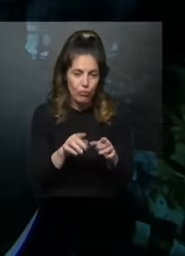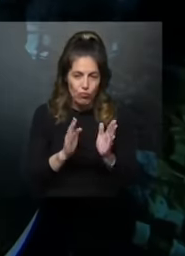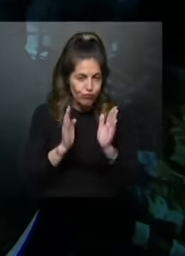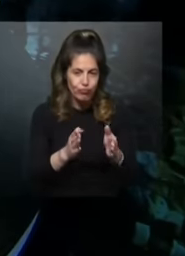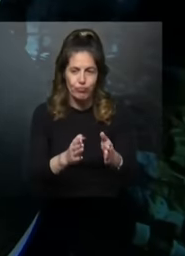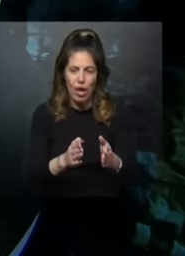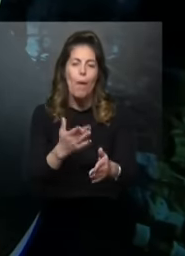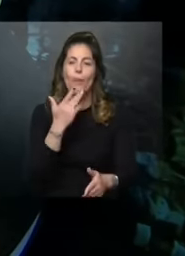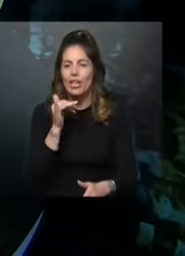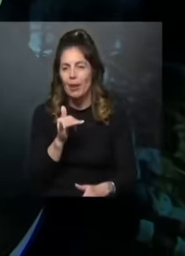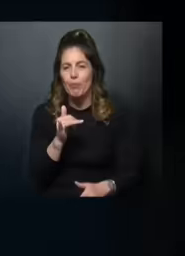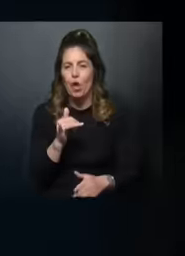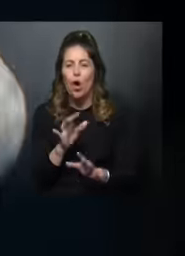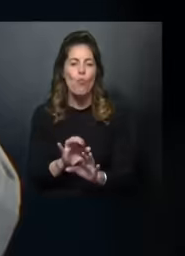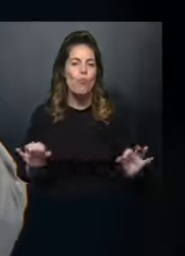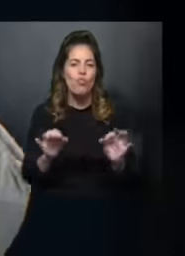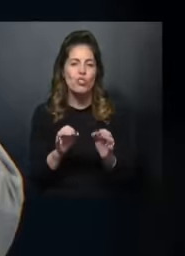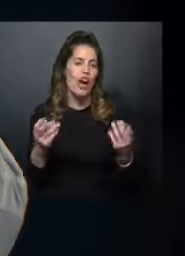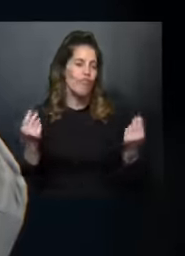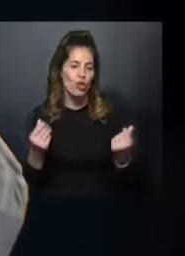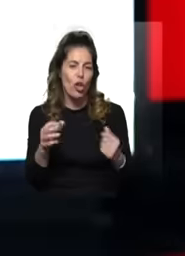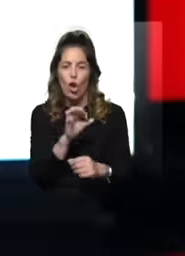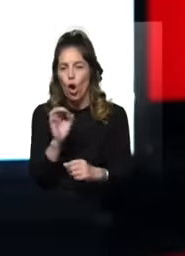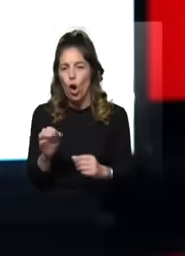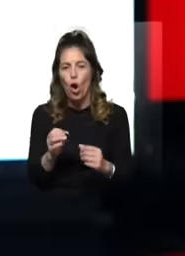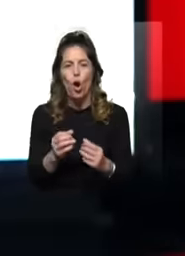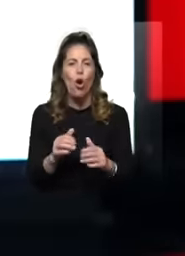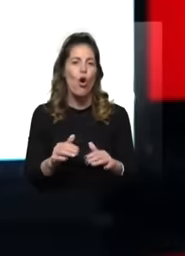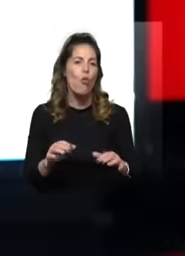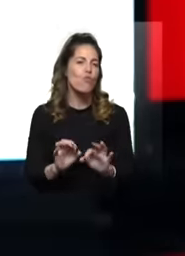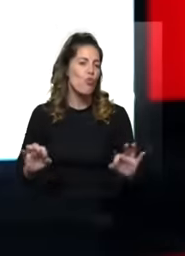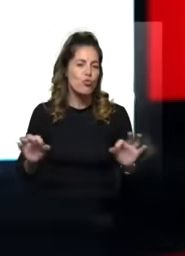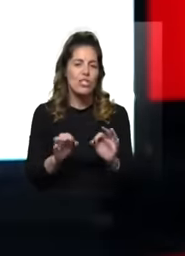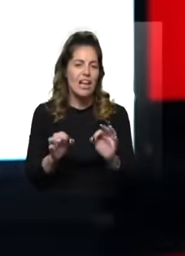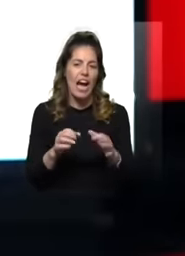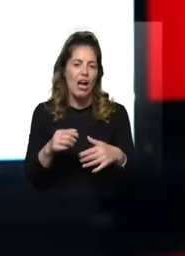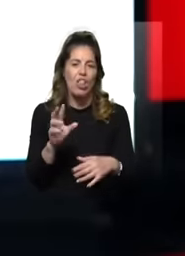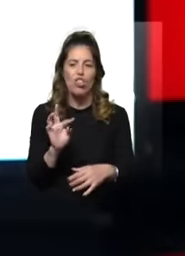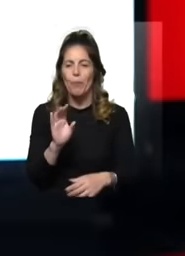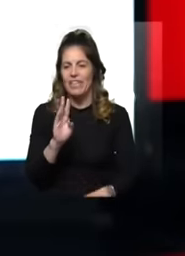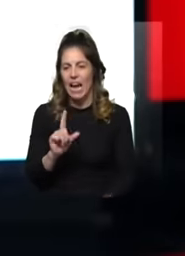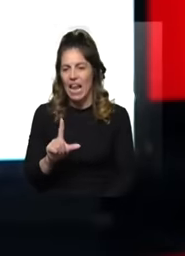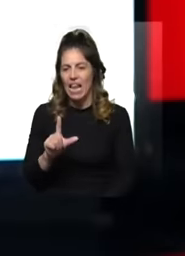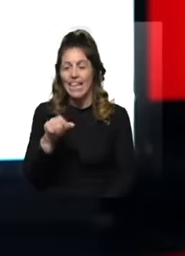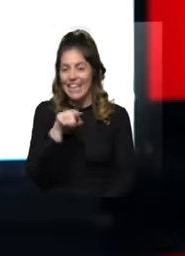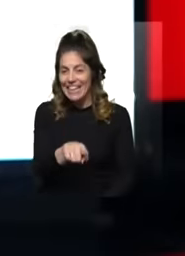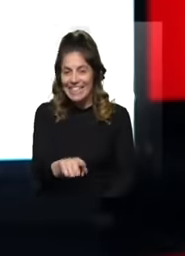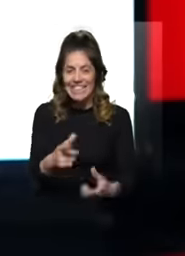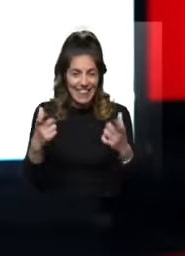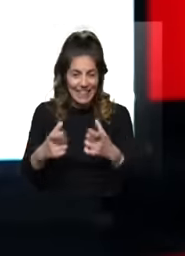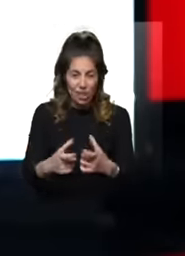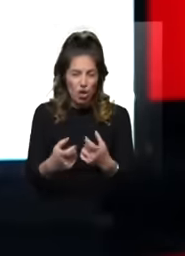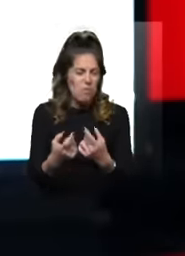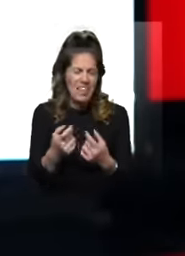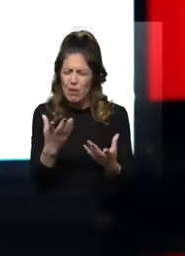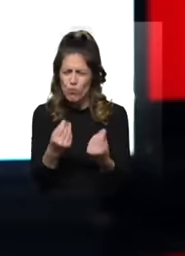música tropical, por ejemplo. O folclórica. Por ejemplo, está. Discodromo no, Discodromo había folclore, había tango, había lo que después fuéramos